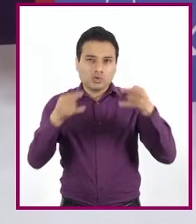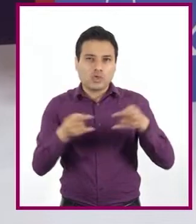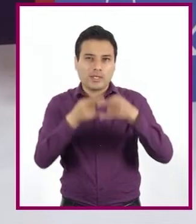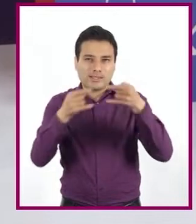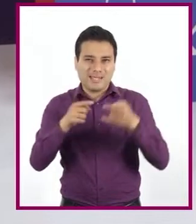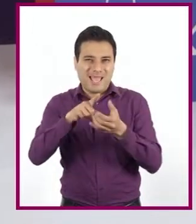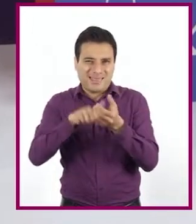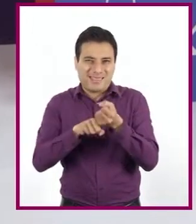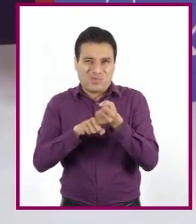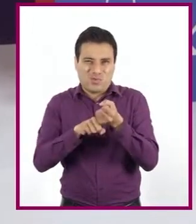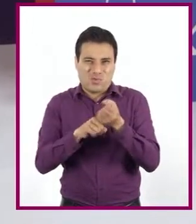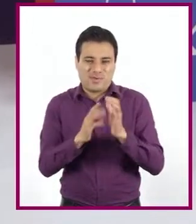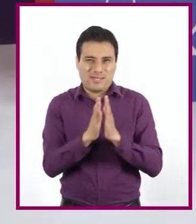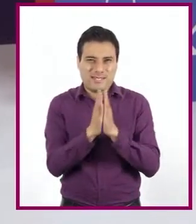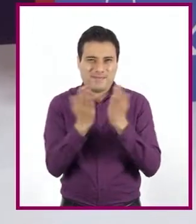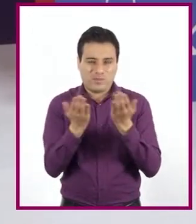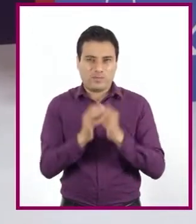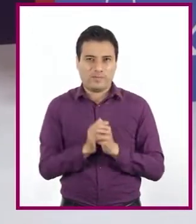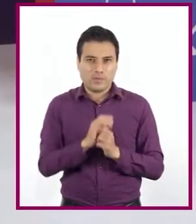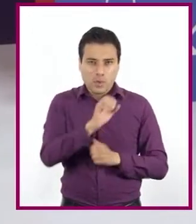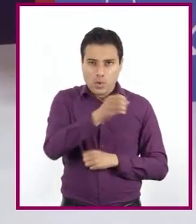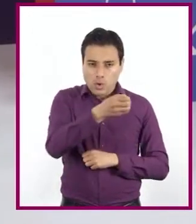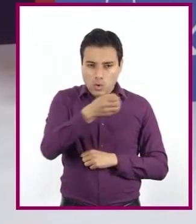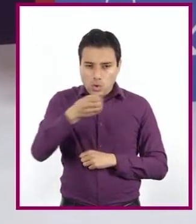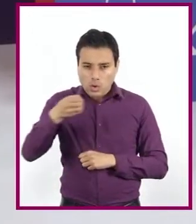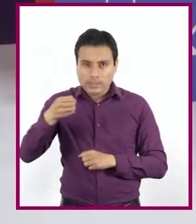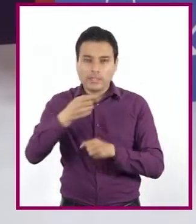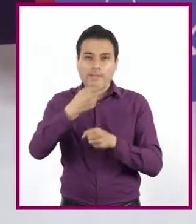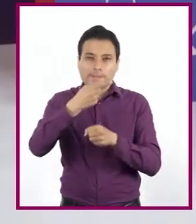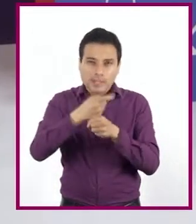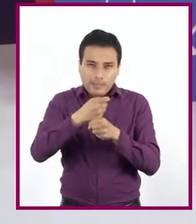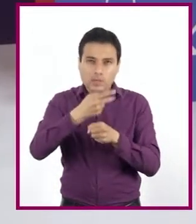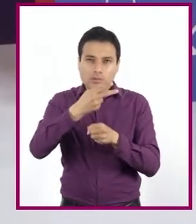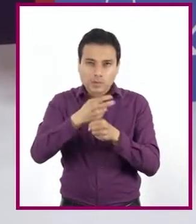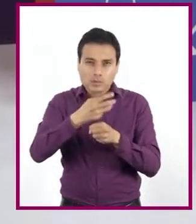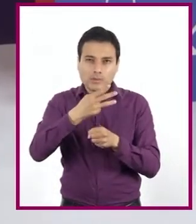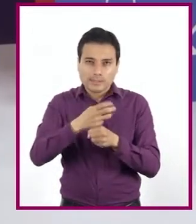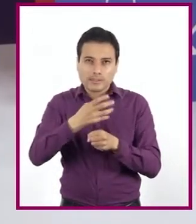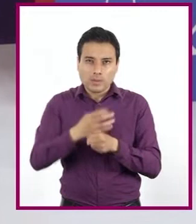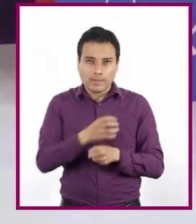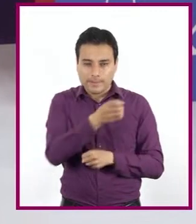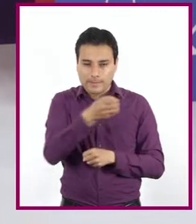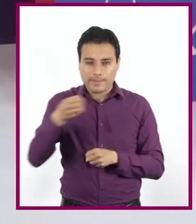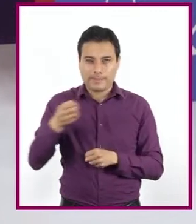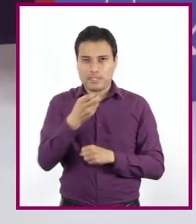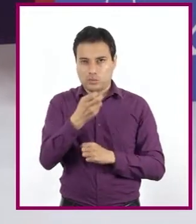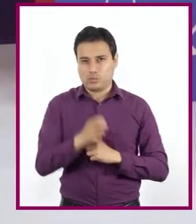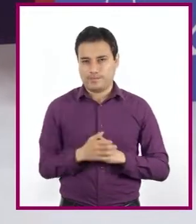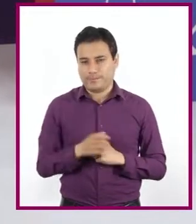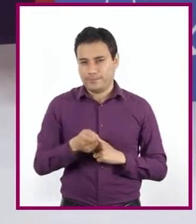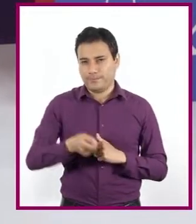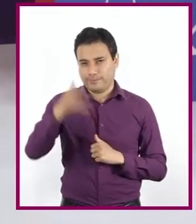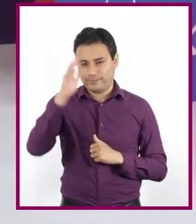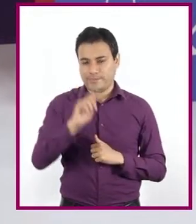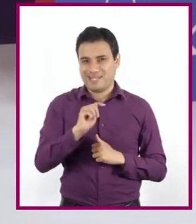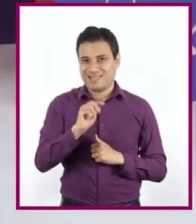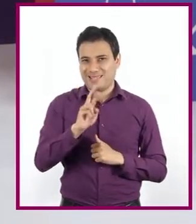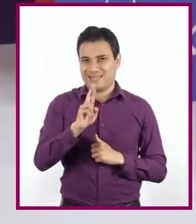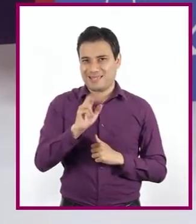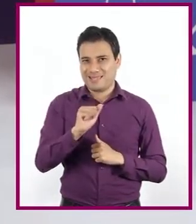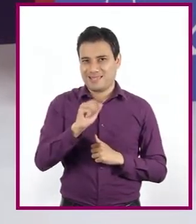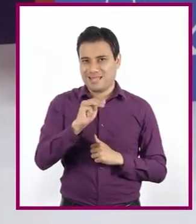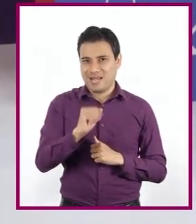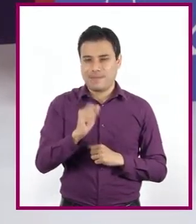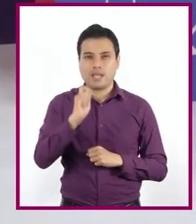y el orden en que estos acontecimientos son contados por el autor. En pocas pocas palabras, es de qué se trata